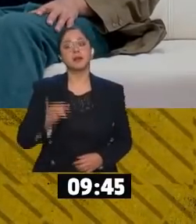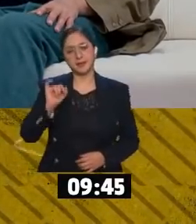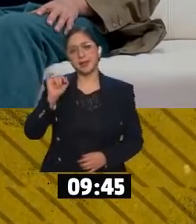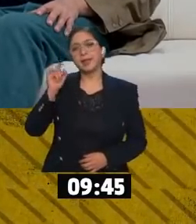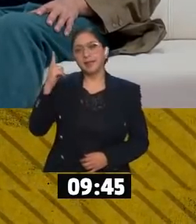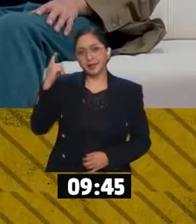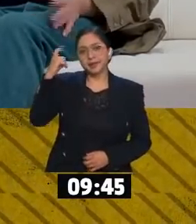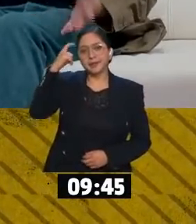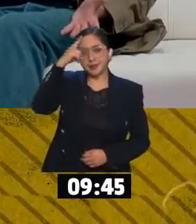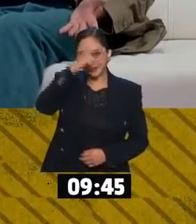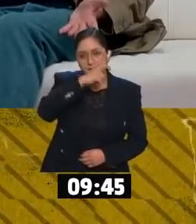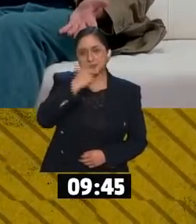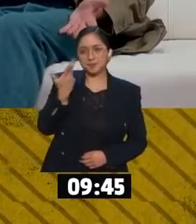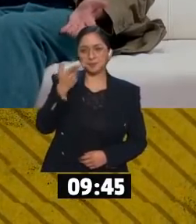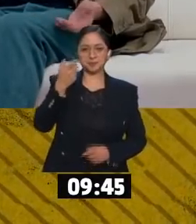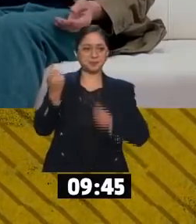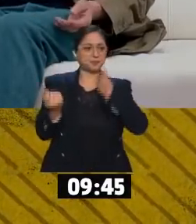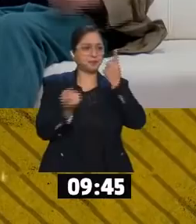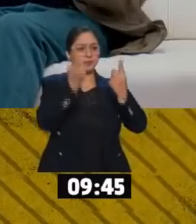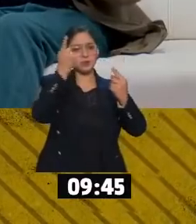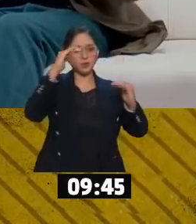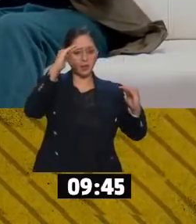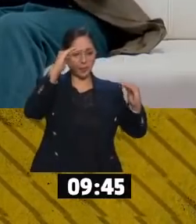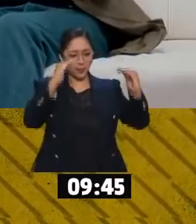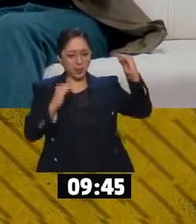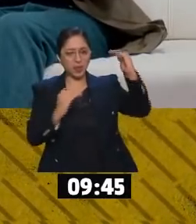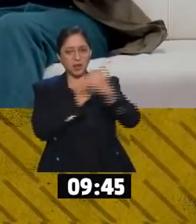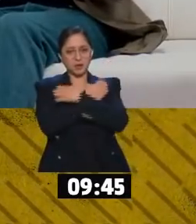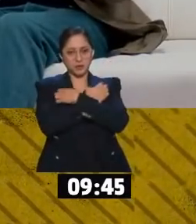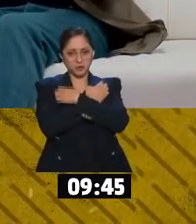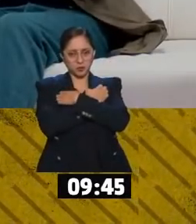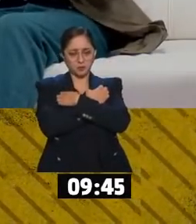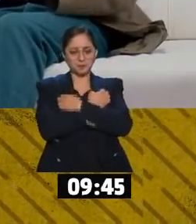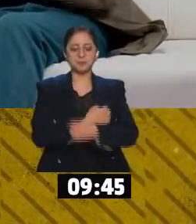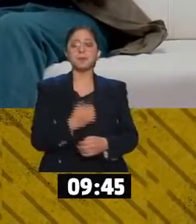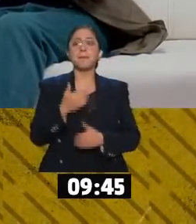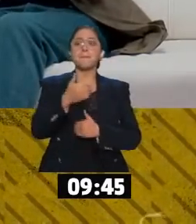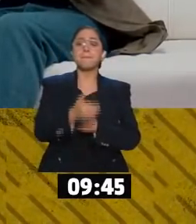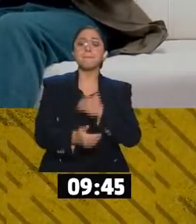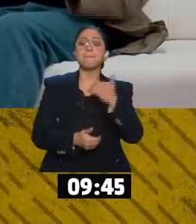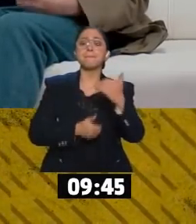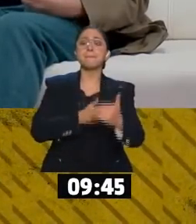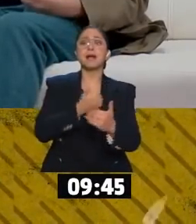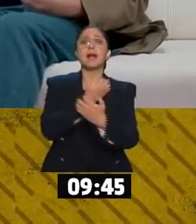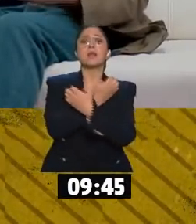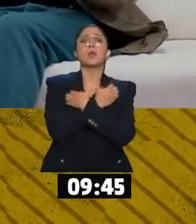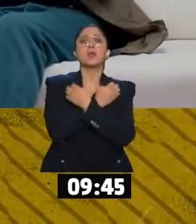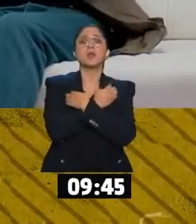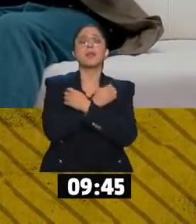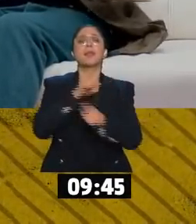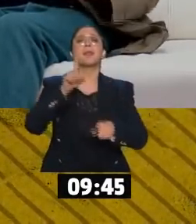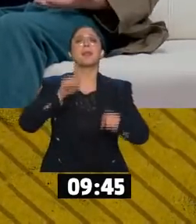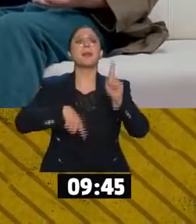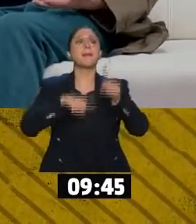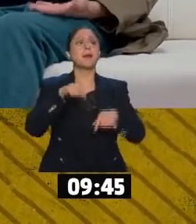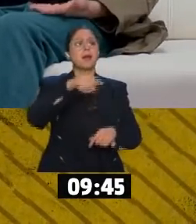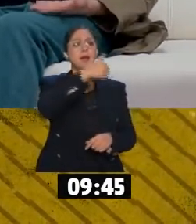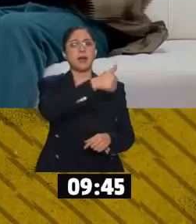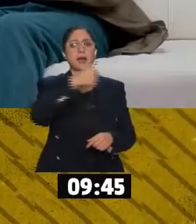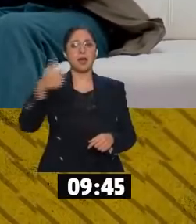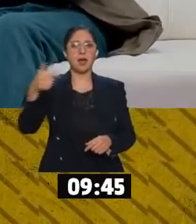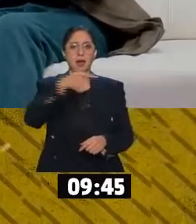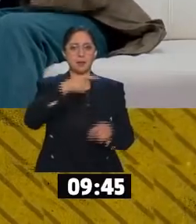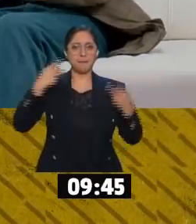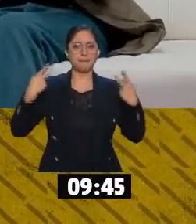que tomar... Pues estuvo muy disparejo. Claro, y lo otro, el proceso educativo también es un proceso personal, de construcción